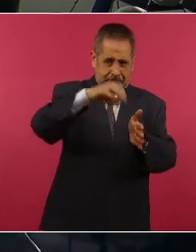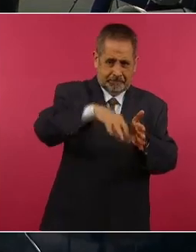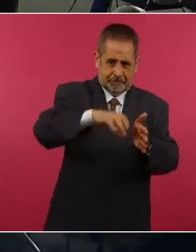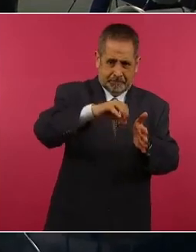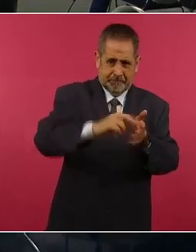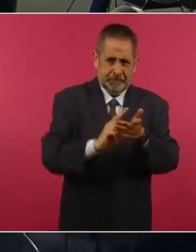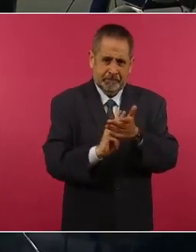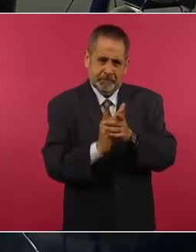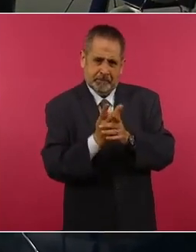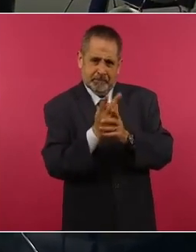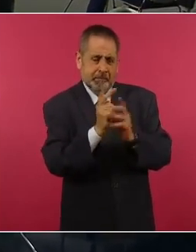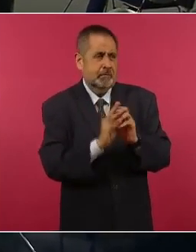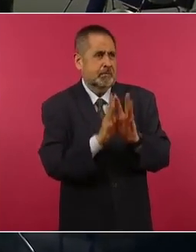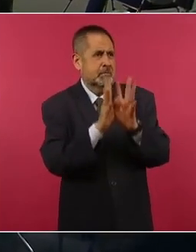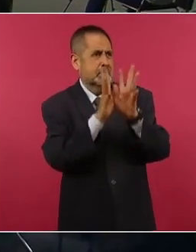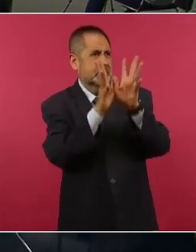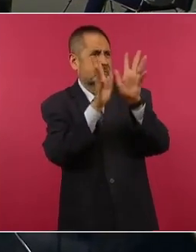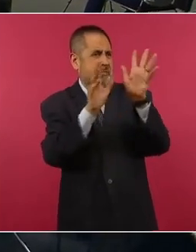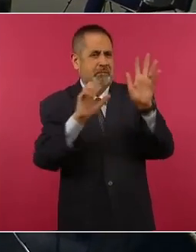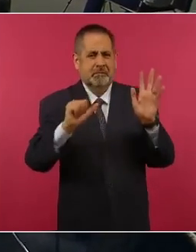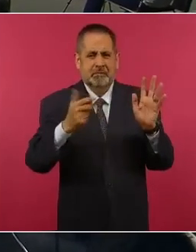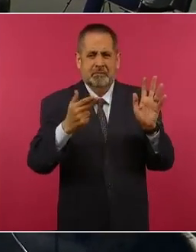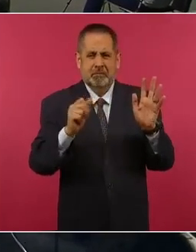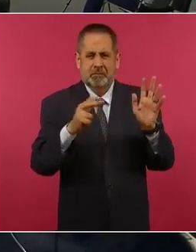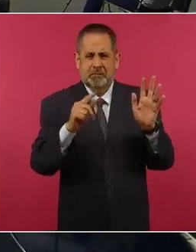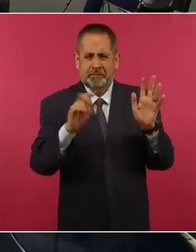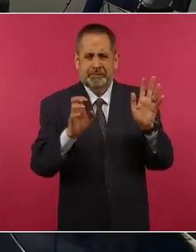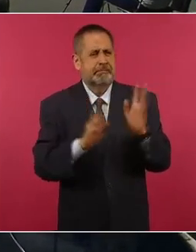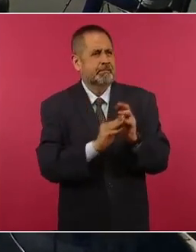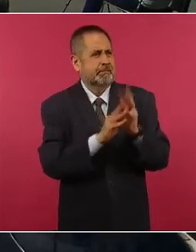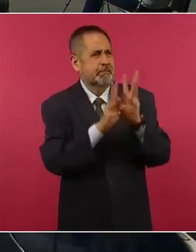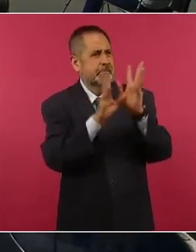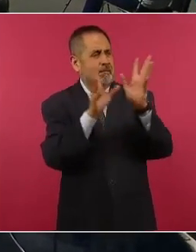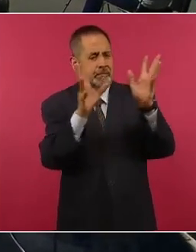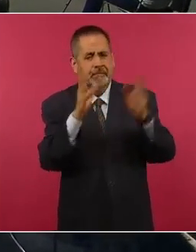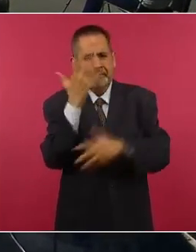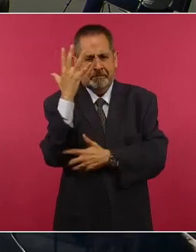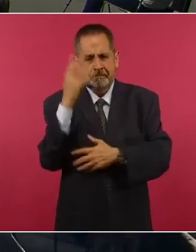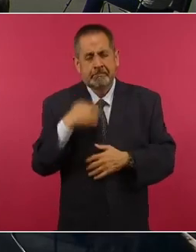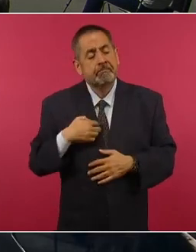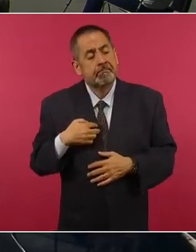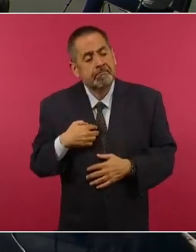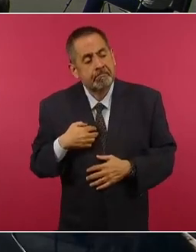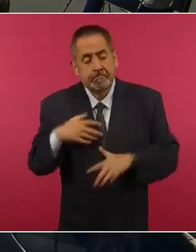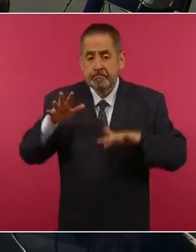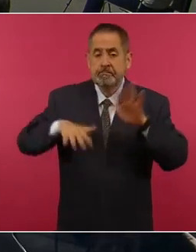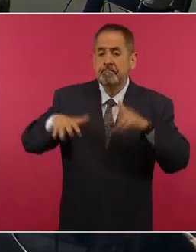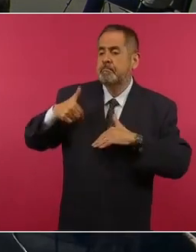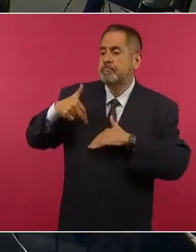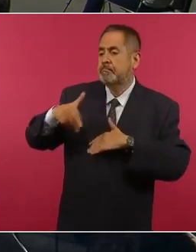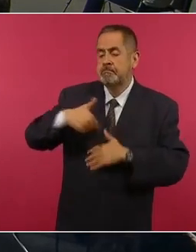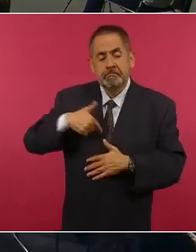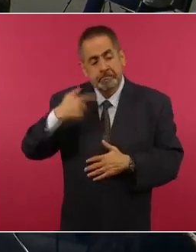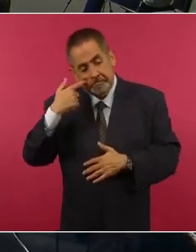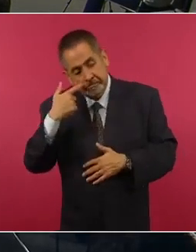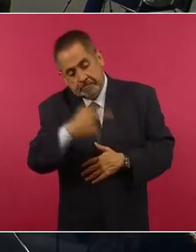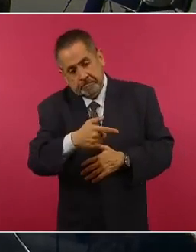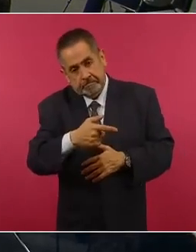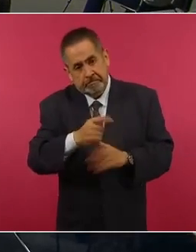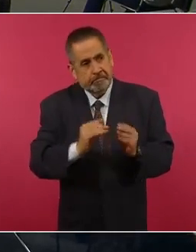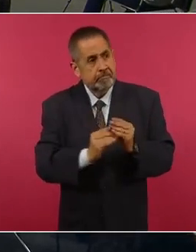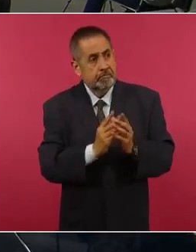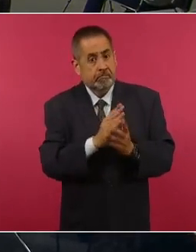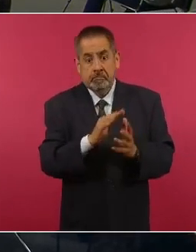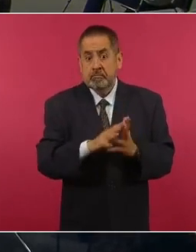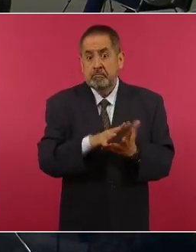lo veo y a veces estoy ahí y ya está